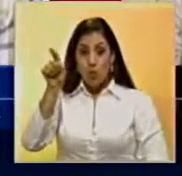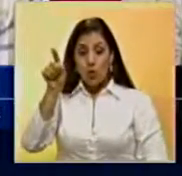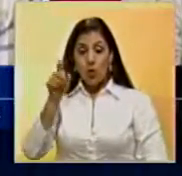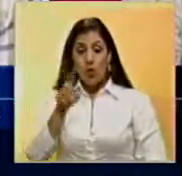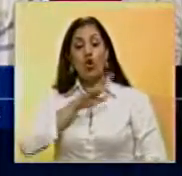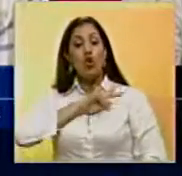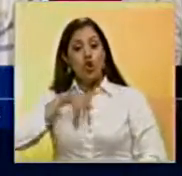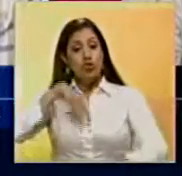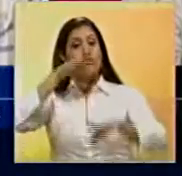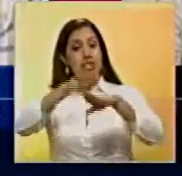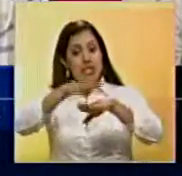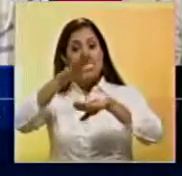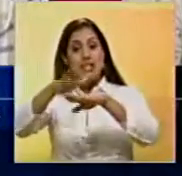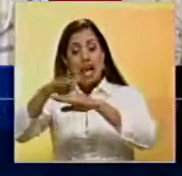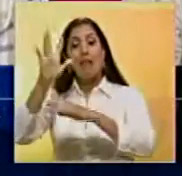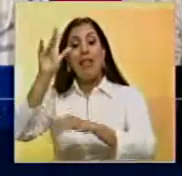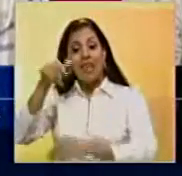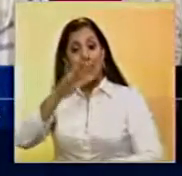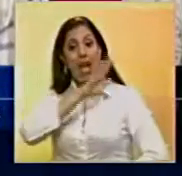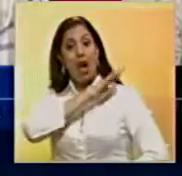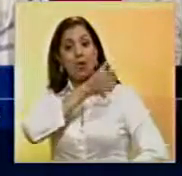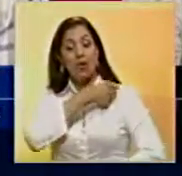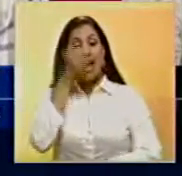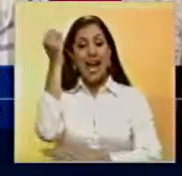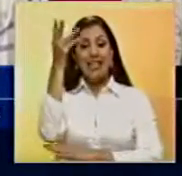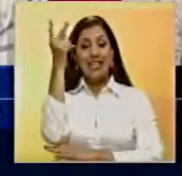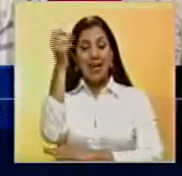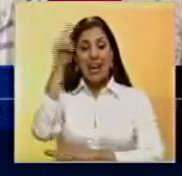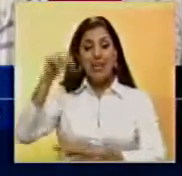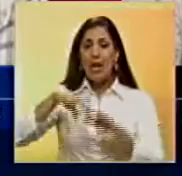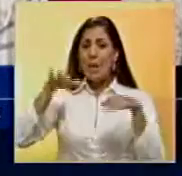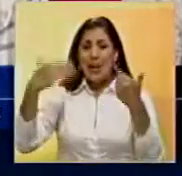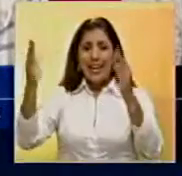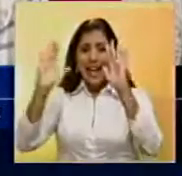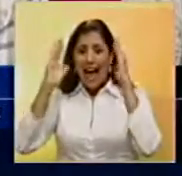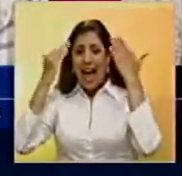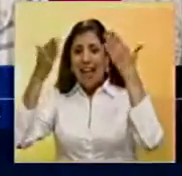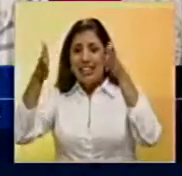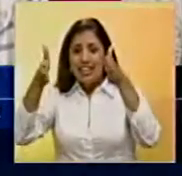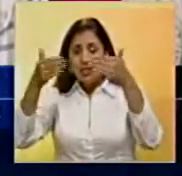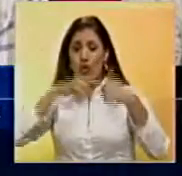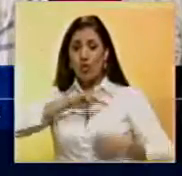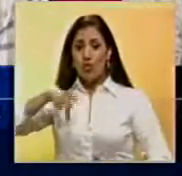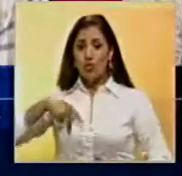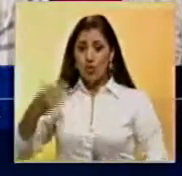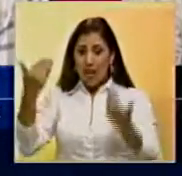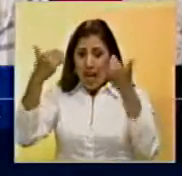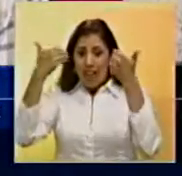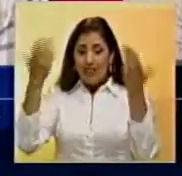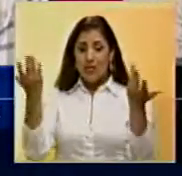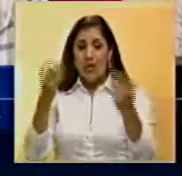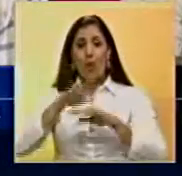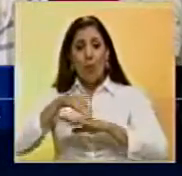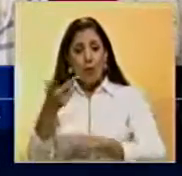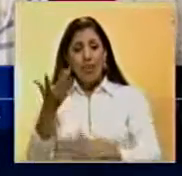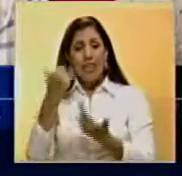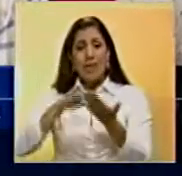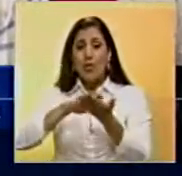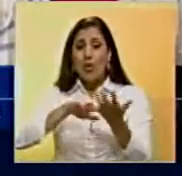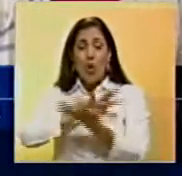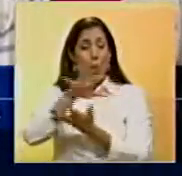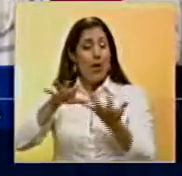autoridades de la asamblea nacional para que se aboquen realmente a dar una solución porque realmente es